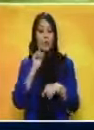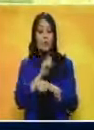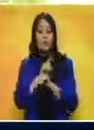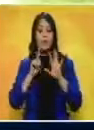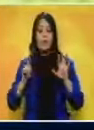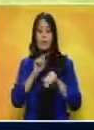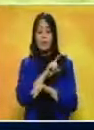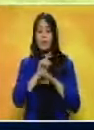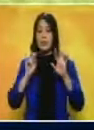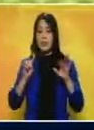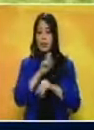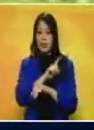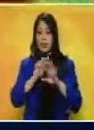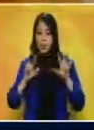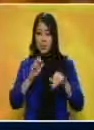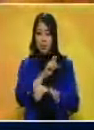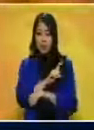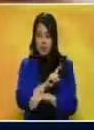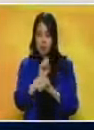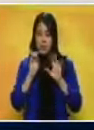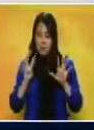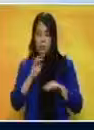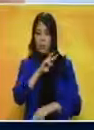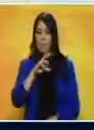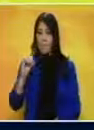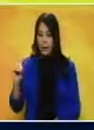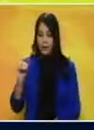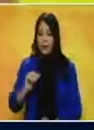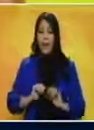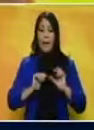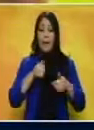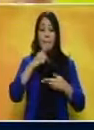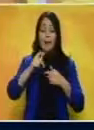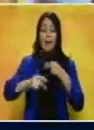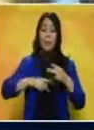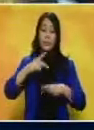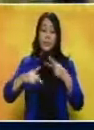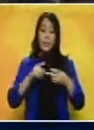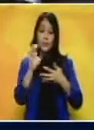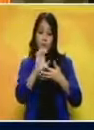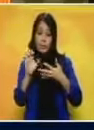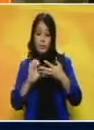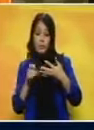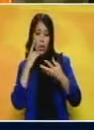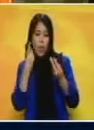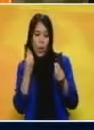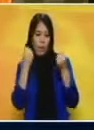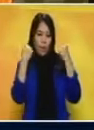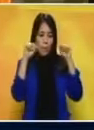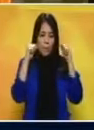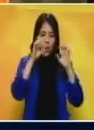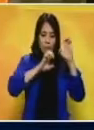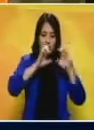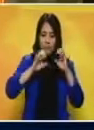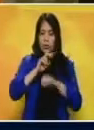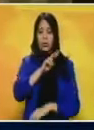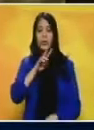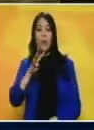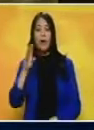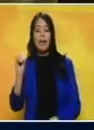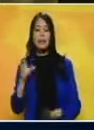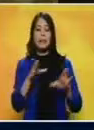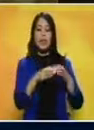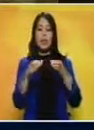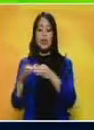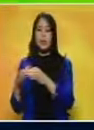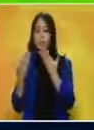16, 17, 18, 19 y 20, iniciando el proceso metodológico con una prueba piloto con 240 academias de